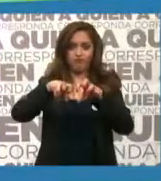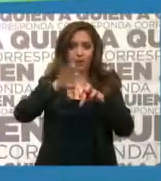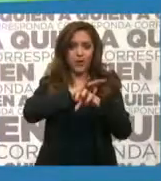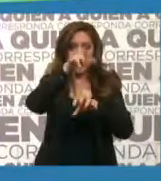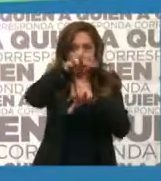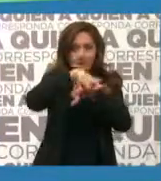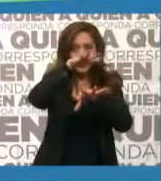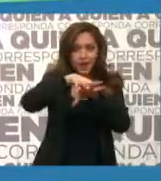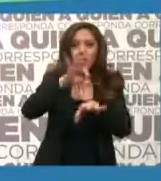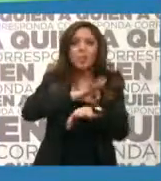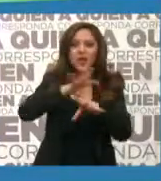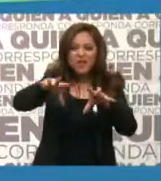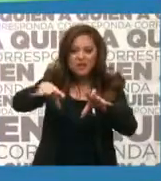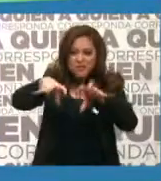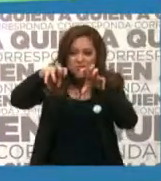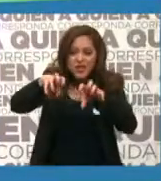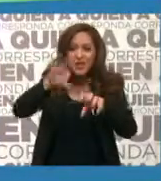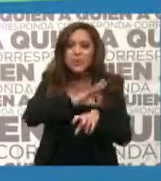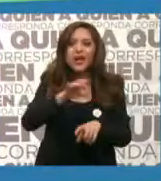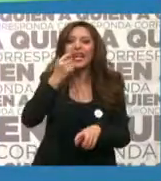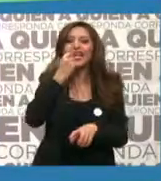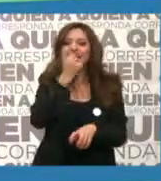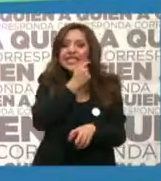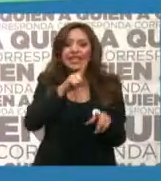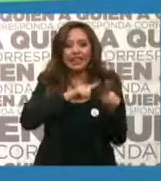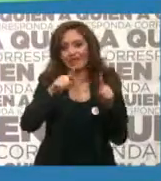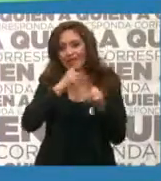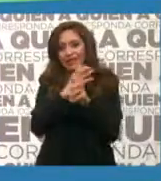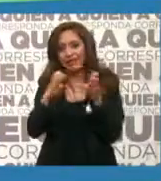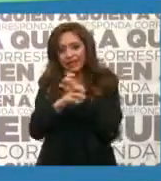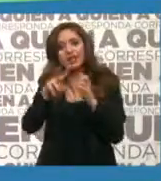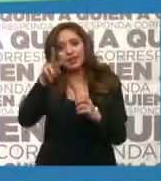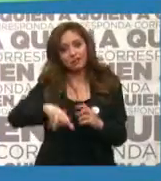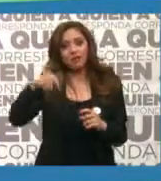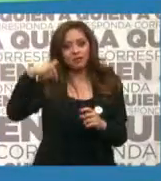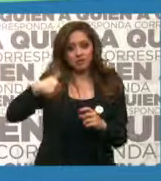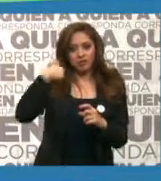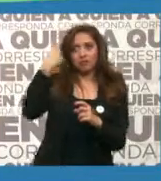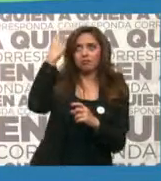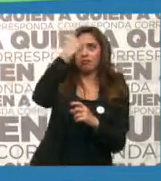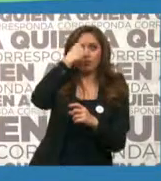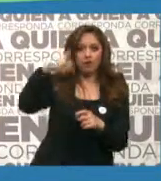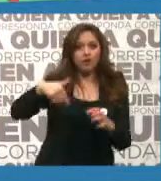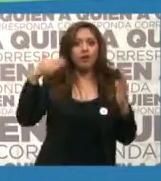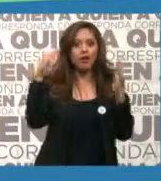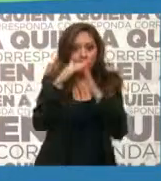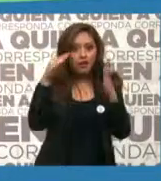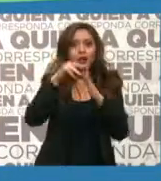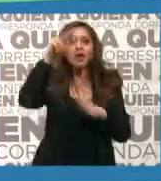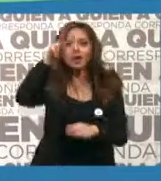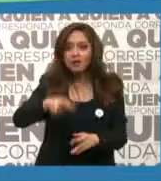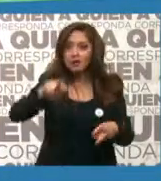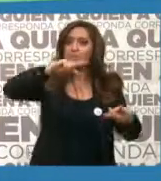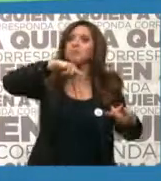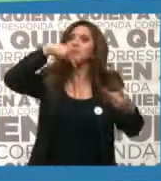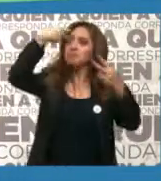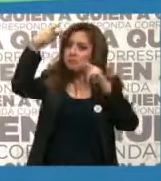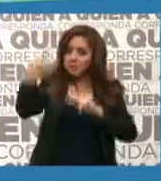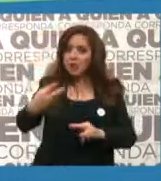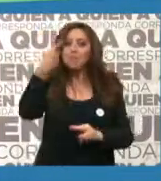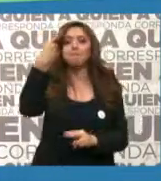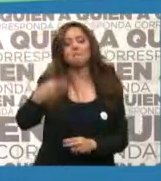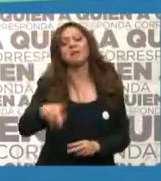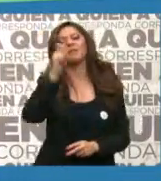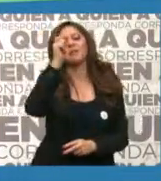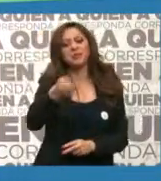Me pude agarrar al techo con los dientes y con todo. Sí, marea la casa de claro. Skinny, sí, voltearon la casa de cabeza, pero por una